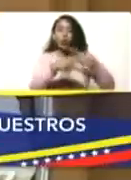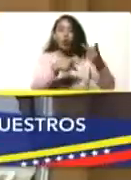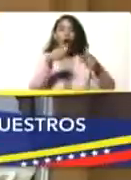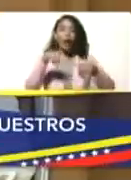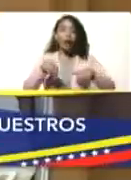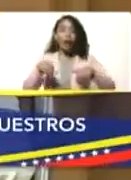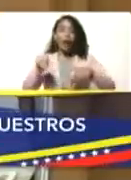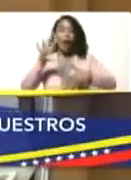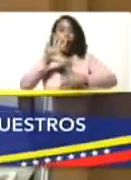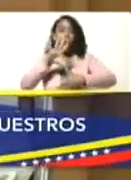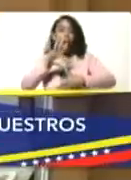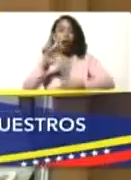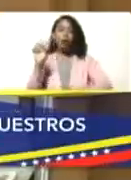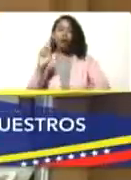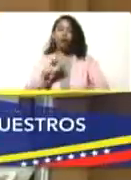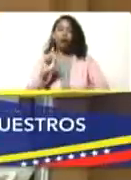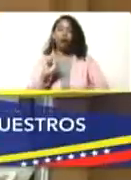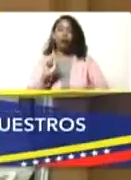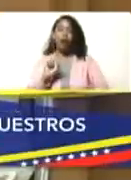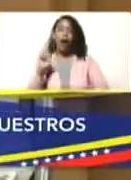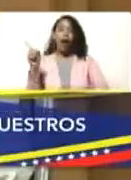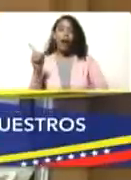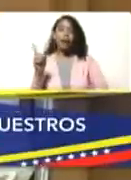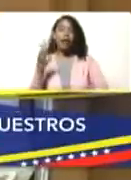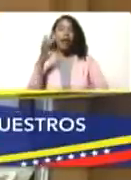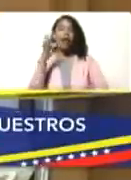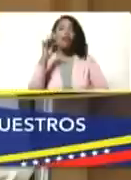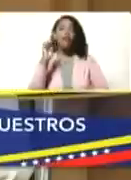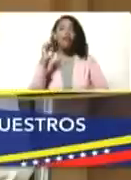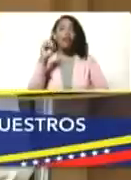América, que es el fentanilo.